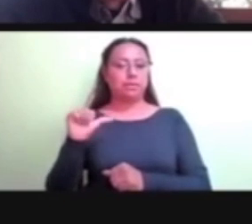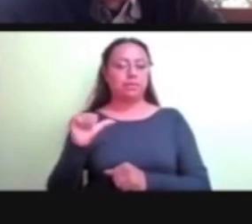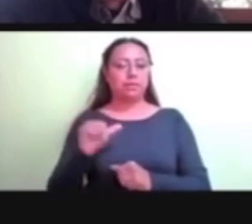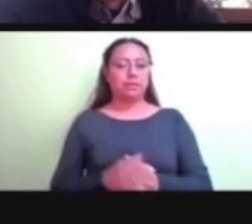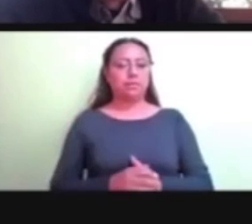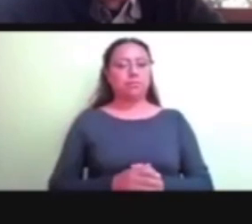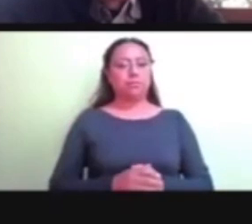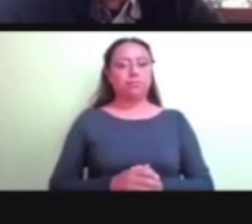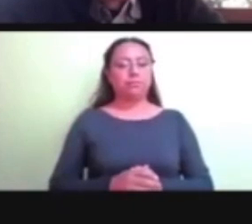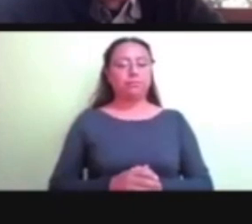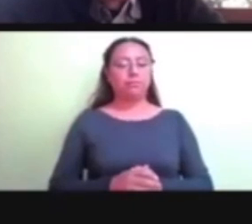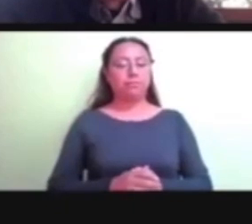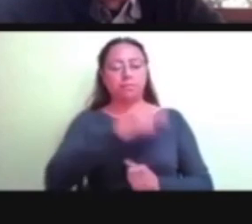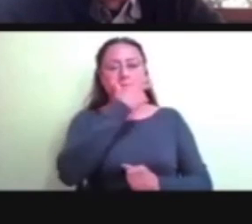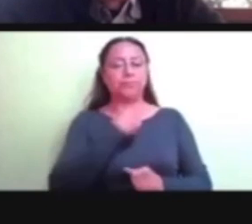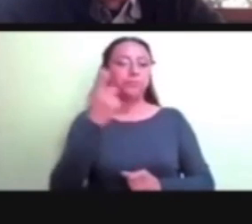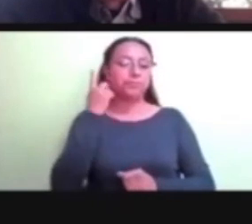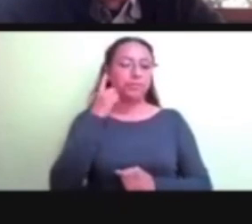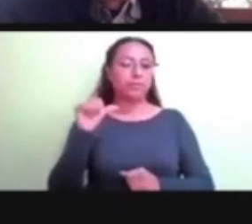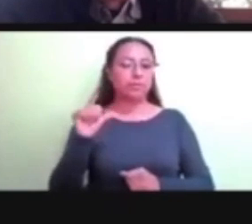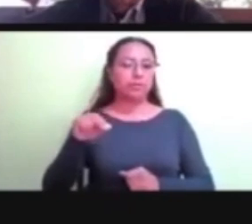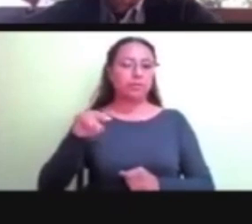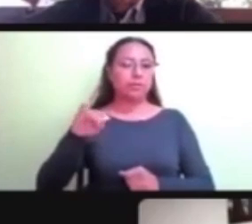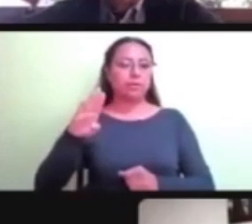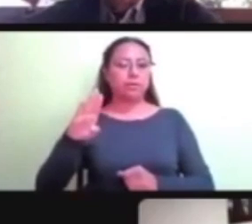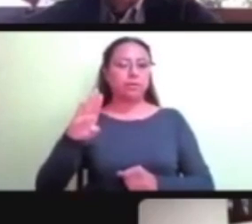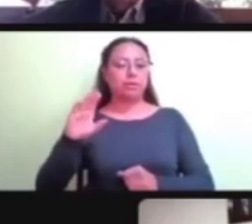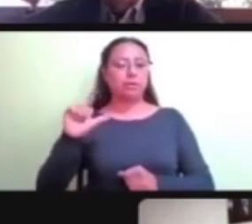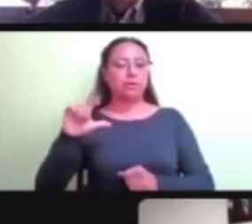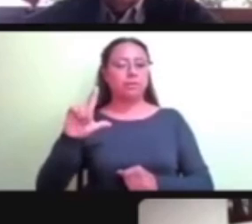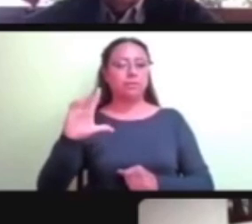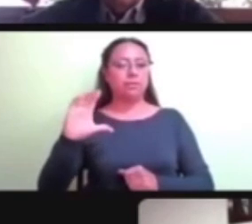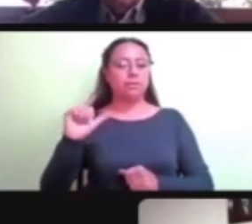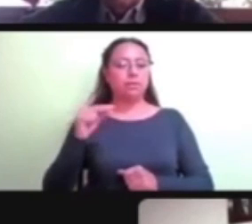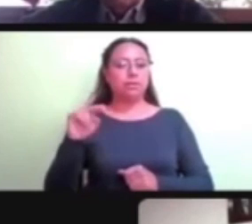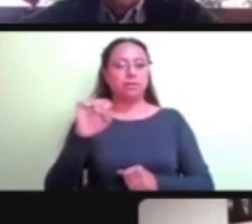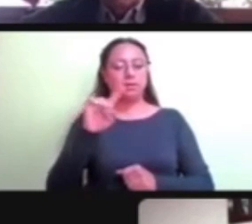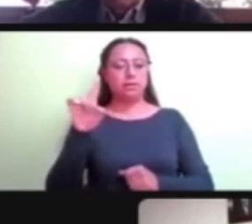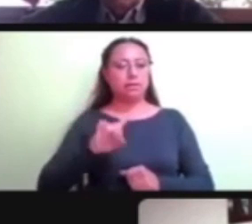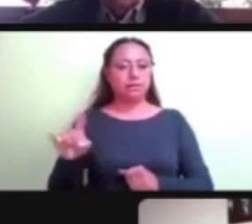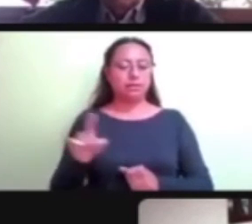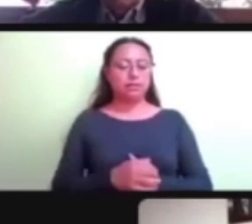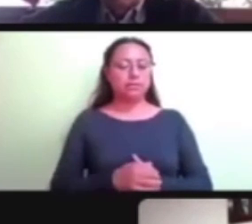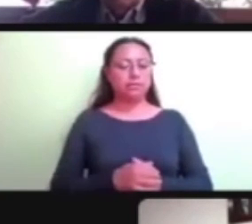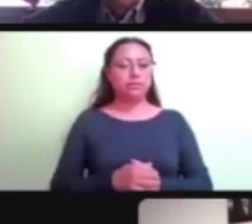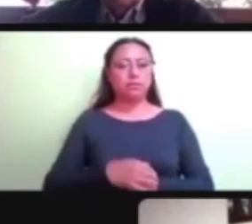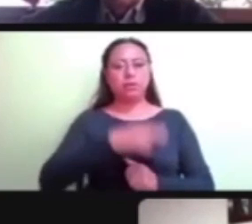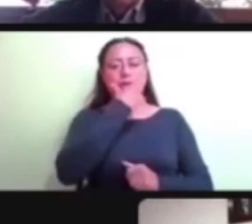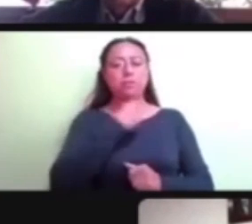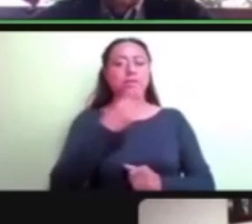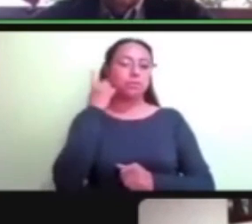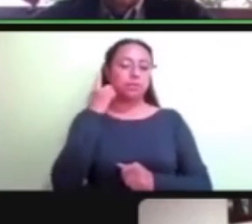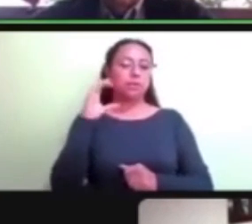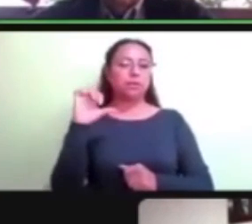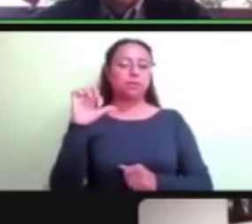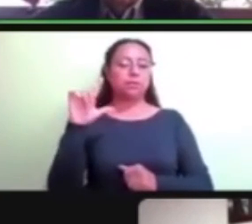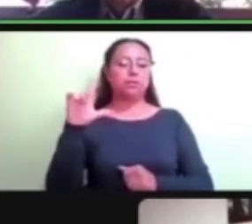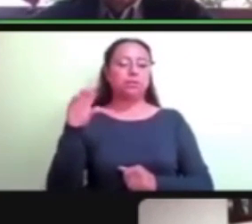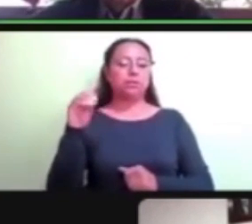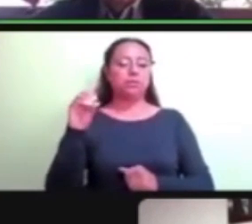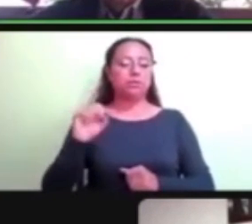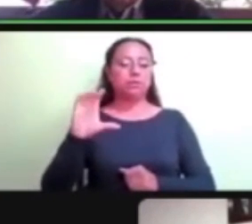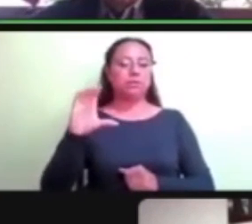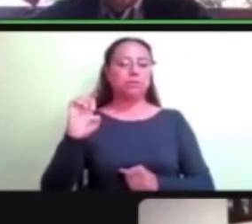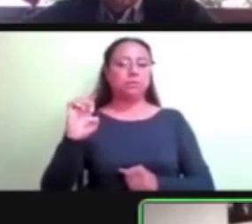hayan destacado por sus acciones y actos. La convocatoria estará abierta a partir del 16 de octubre y hasta el 15 de noviembre, mientras